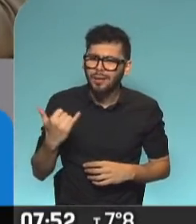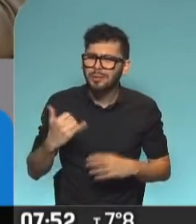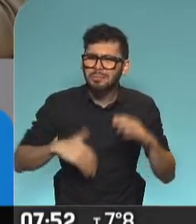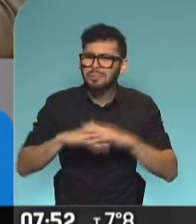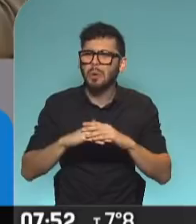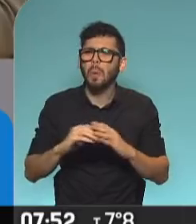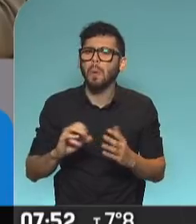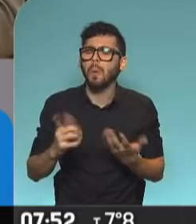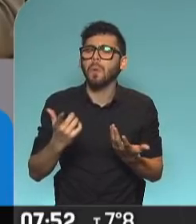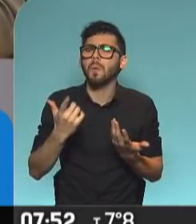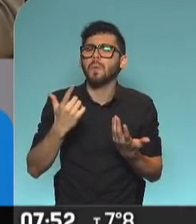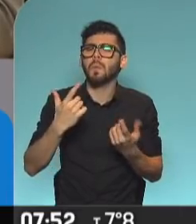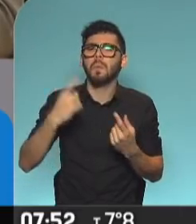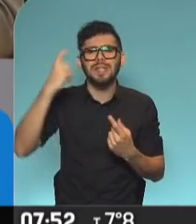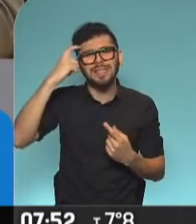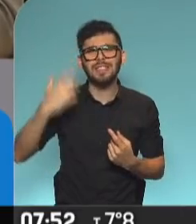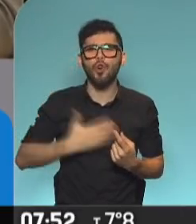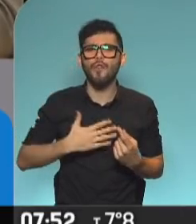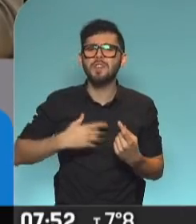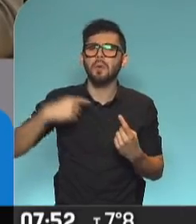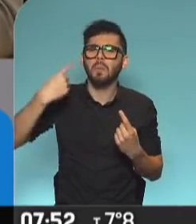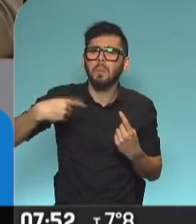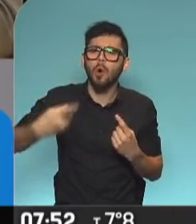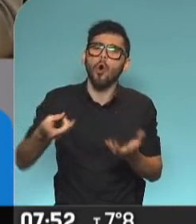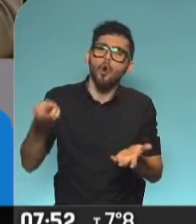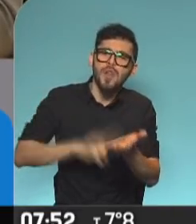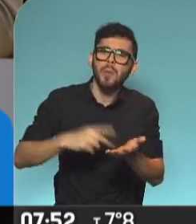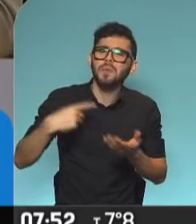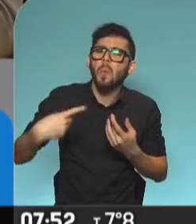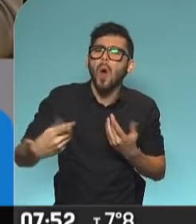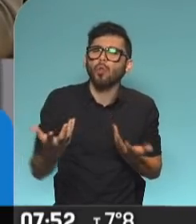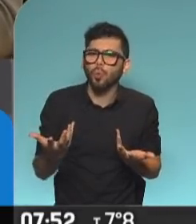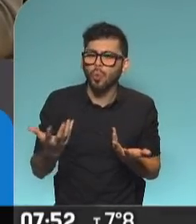cuánto tiempo que ese examen psicofísico sea efectivo y la